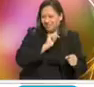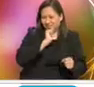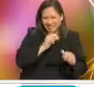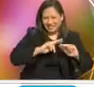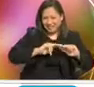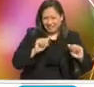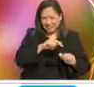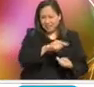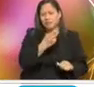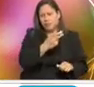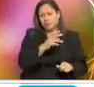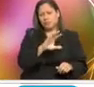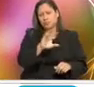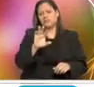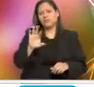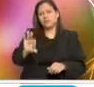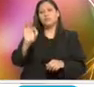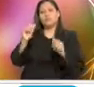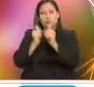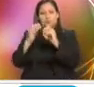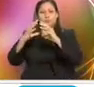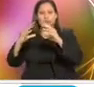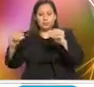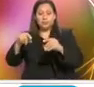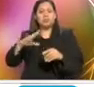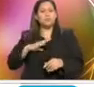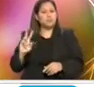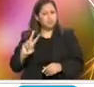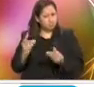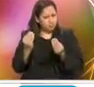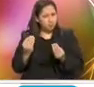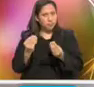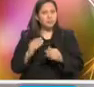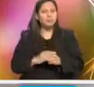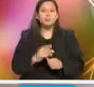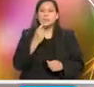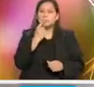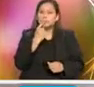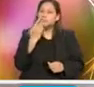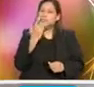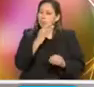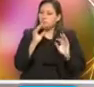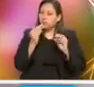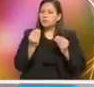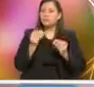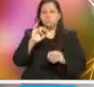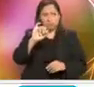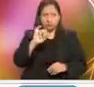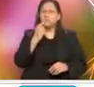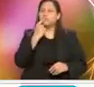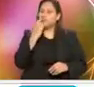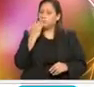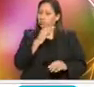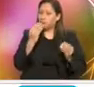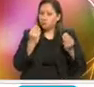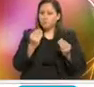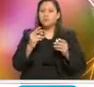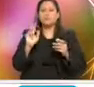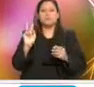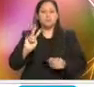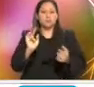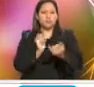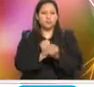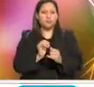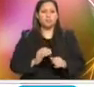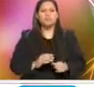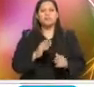una excelente opción porque Sí. tiene una enorme cantidad de nutrimentos, no solo Sí. de sabor. No, de sabor tiene mucho, de, Sí. como dices, nutrimentos también.